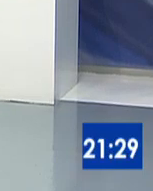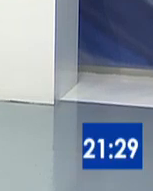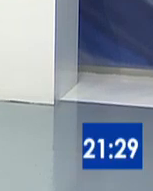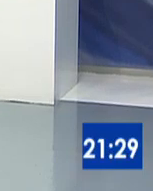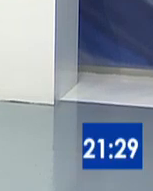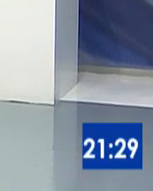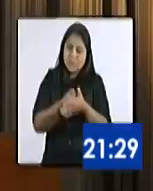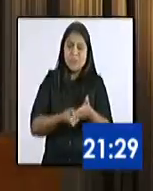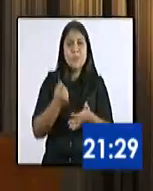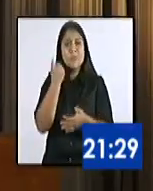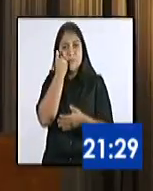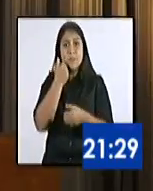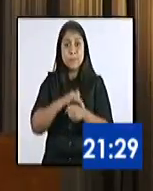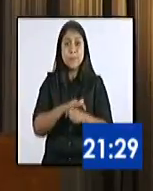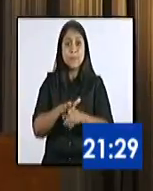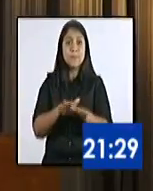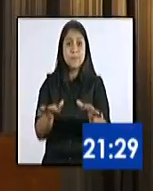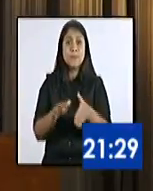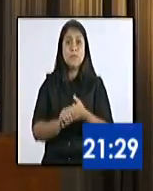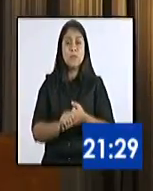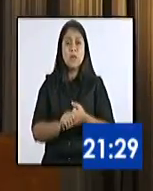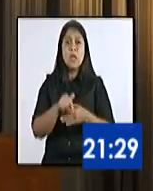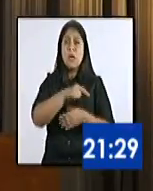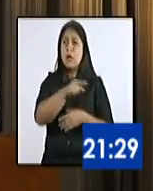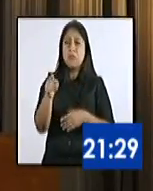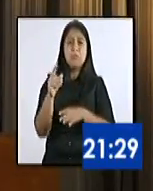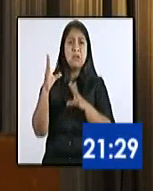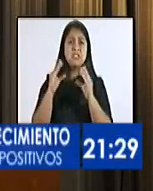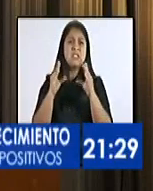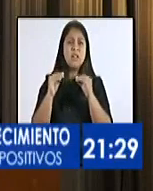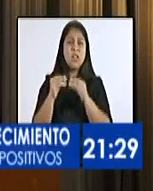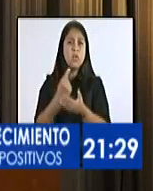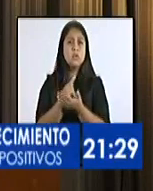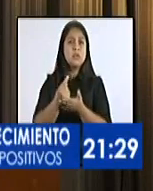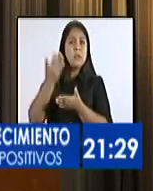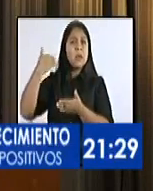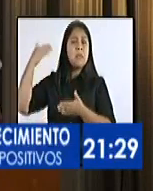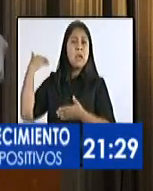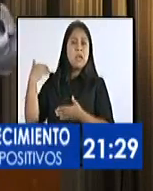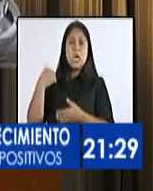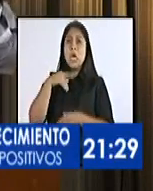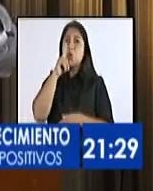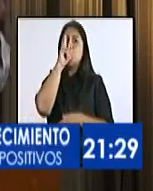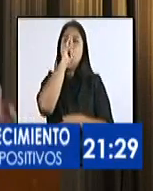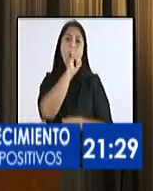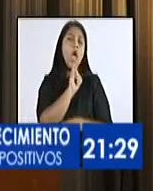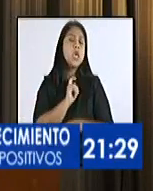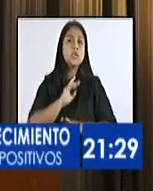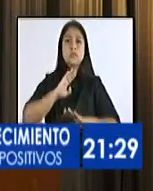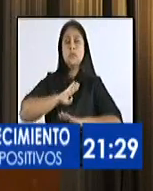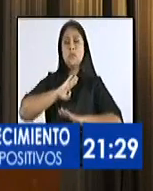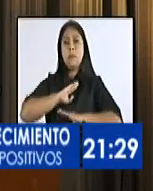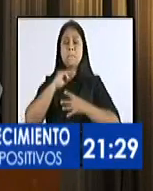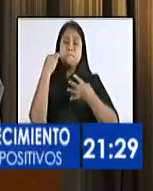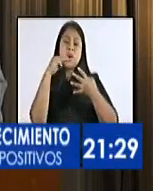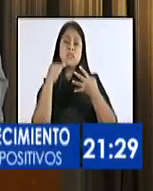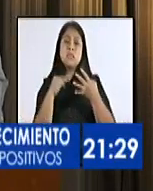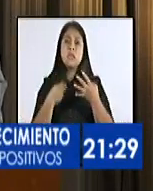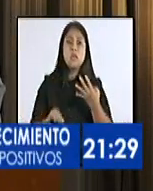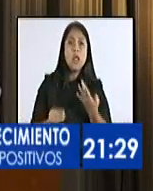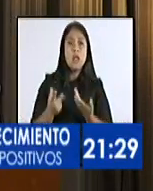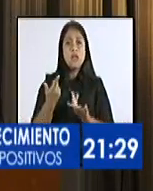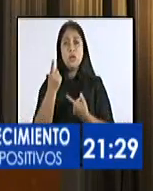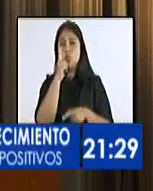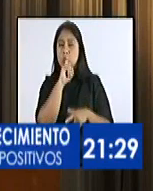país. Se ha hablado mucho en las últimas semanas de que no hay suficientes inventarios de